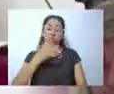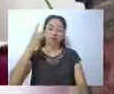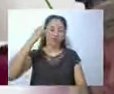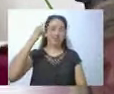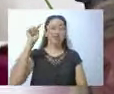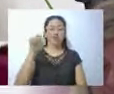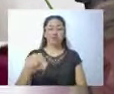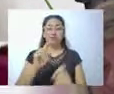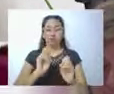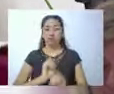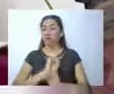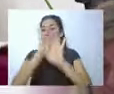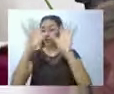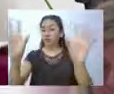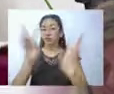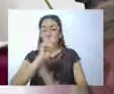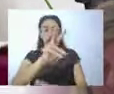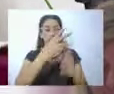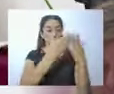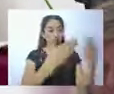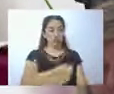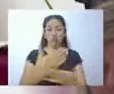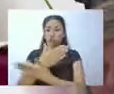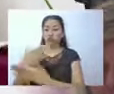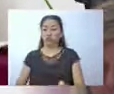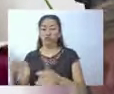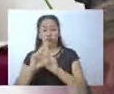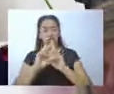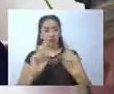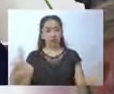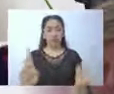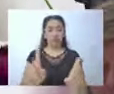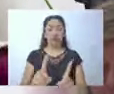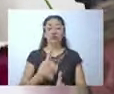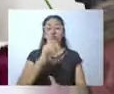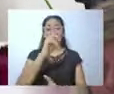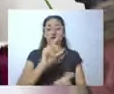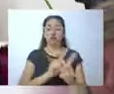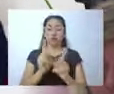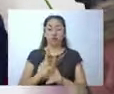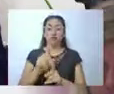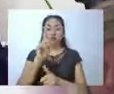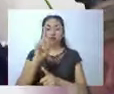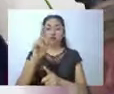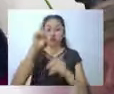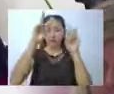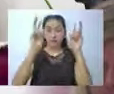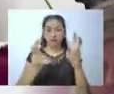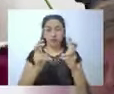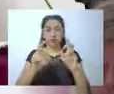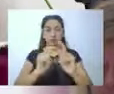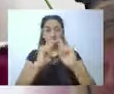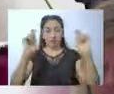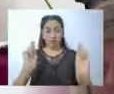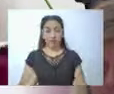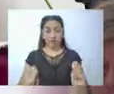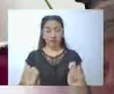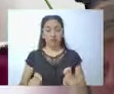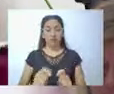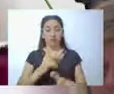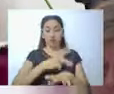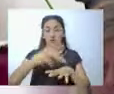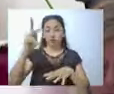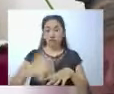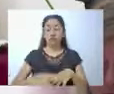cosas completamente diferentes. Lo que es a título personal definitivamente está en un proceso de investigación, se dirá las cosas que tengan que salir en